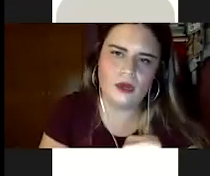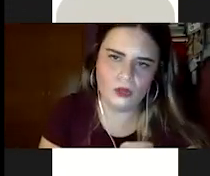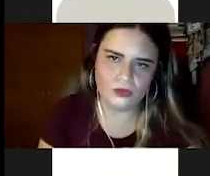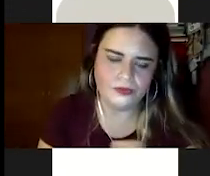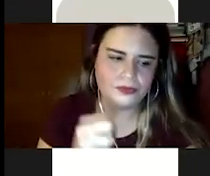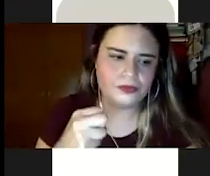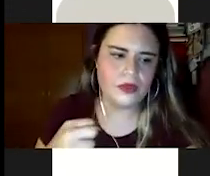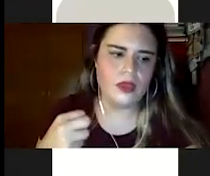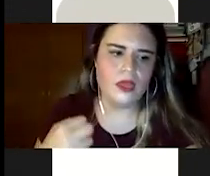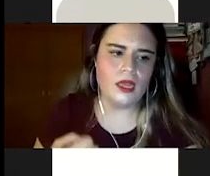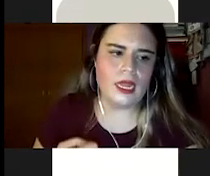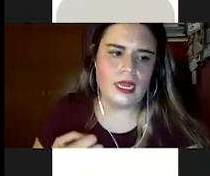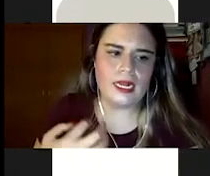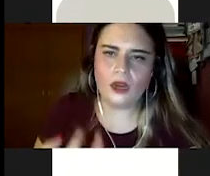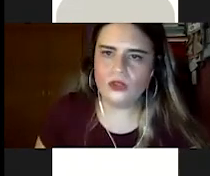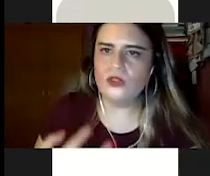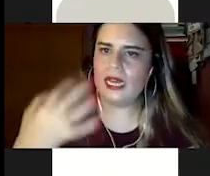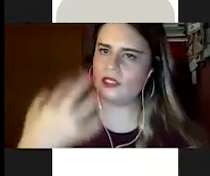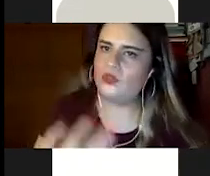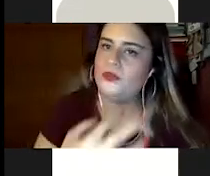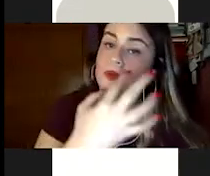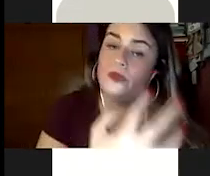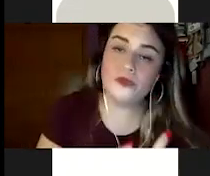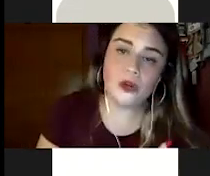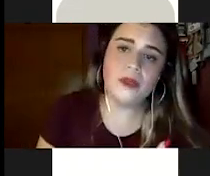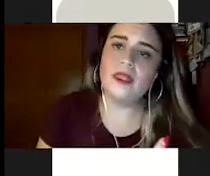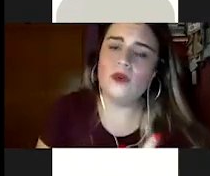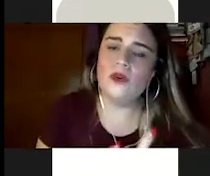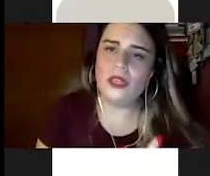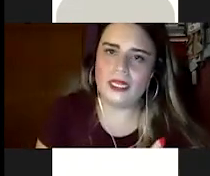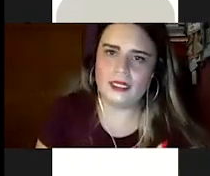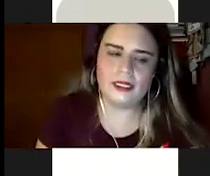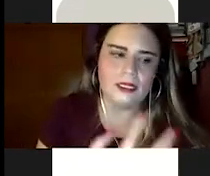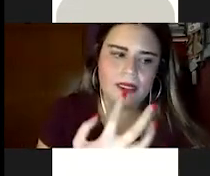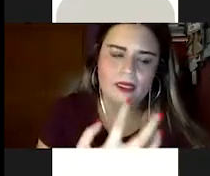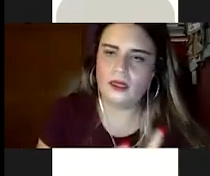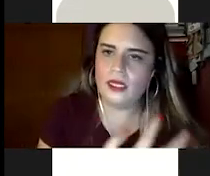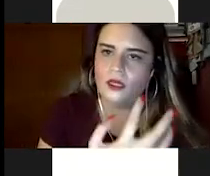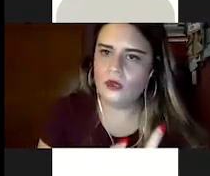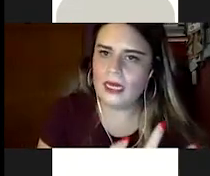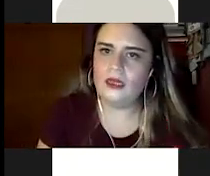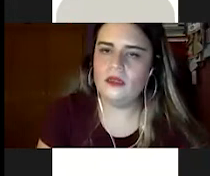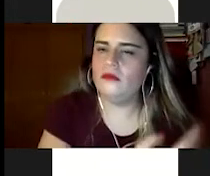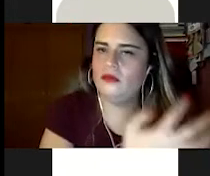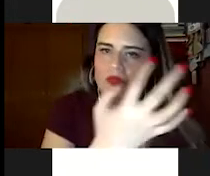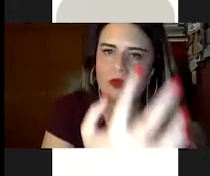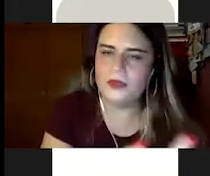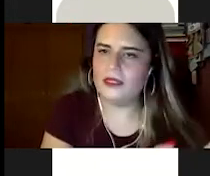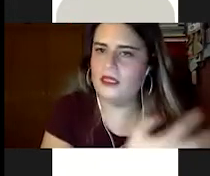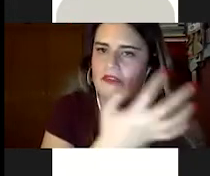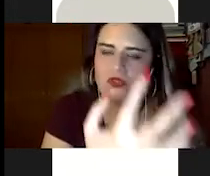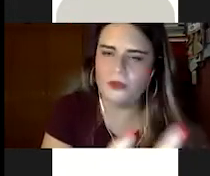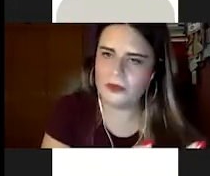a la ONU. La ONU hace su propio informe de ODS a nivel global, sus